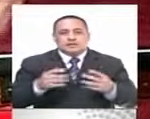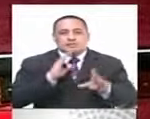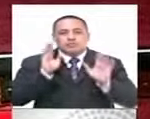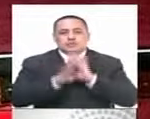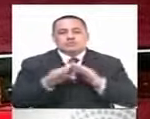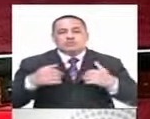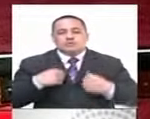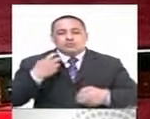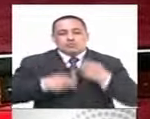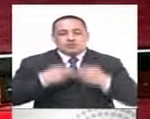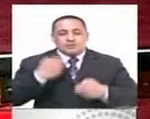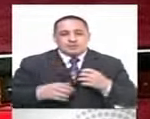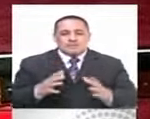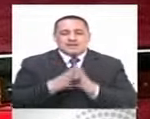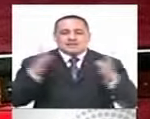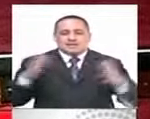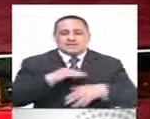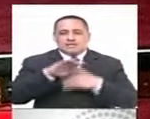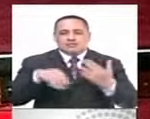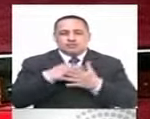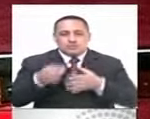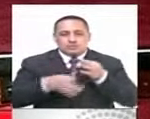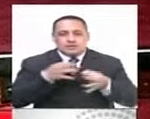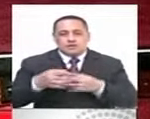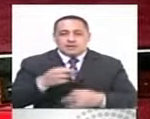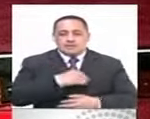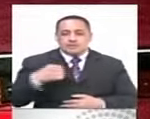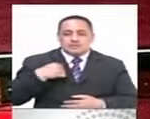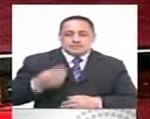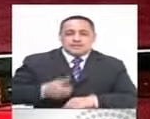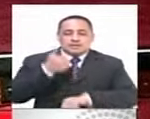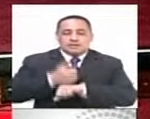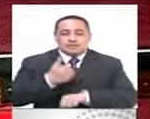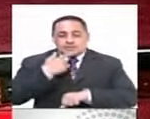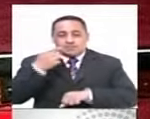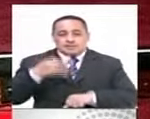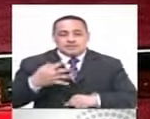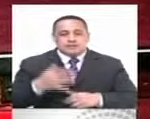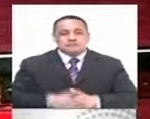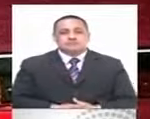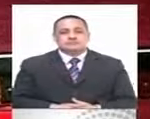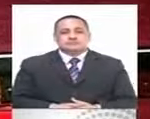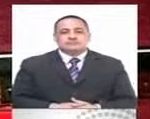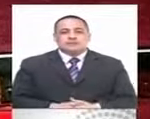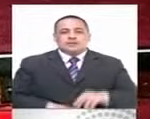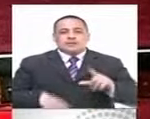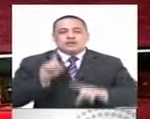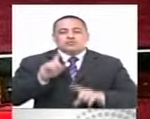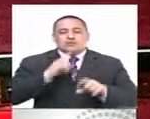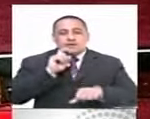problemas más importantes, y son muchos, y lo ha dicho la señora Premier, ¿no?, claramente, uno de ellos es la